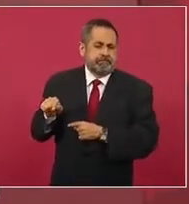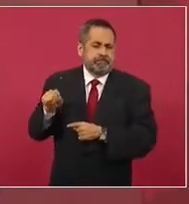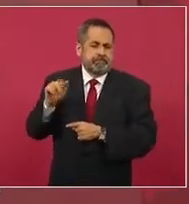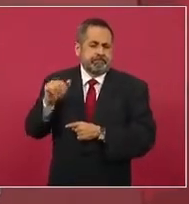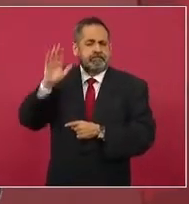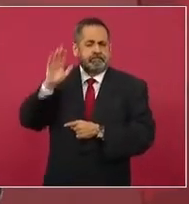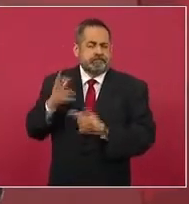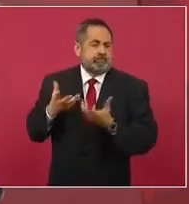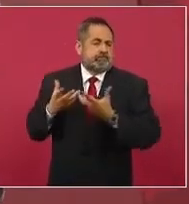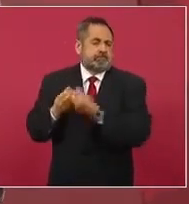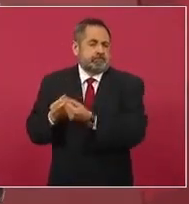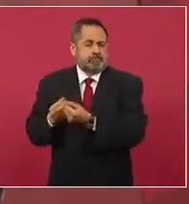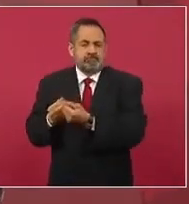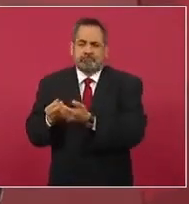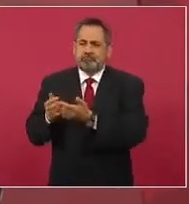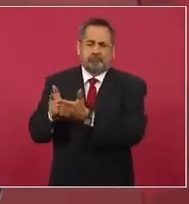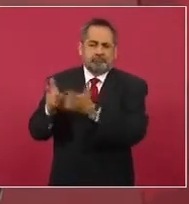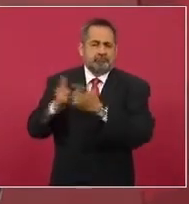liberal